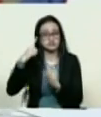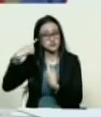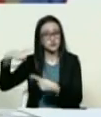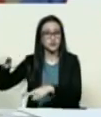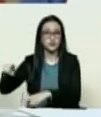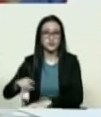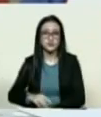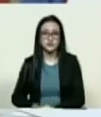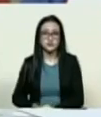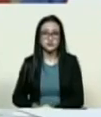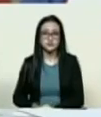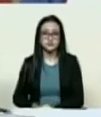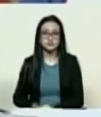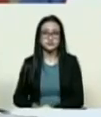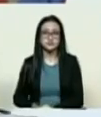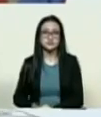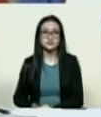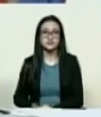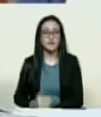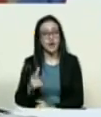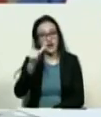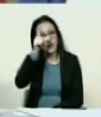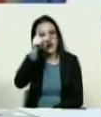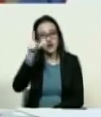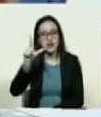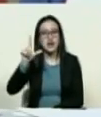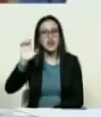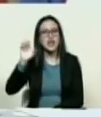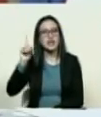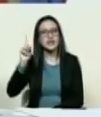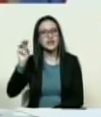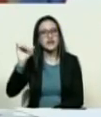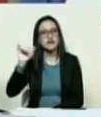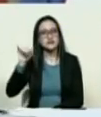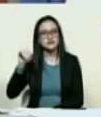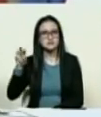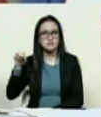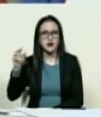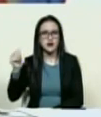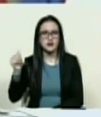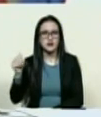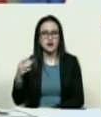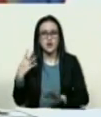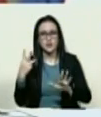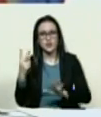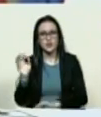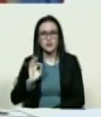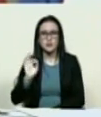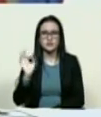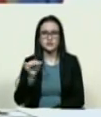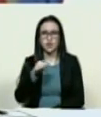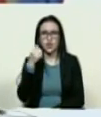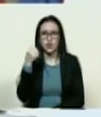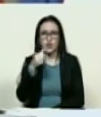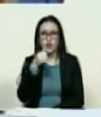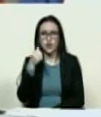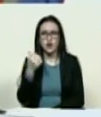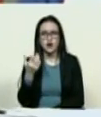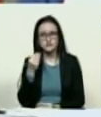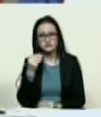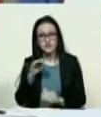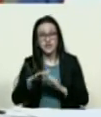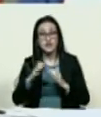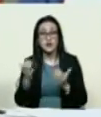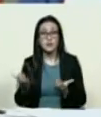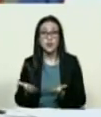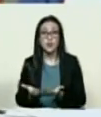verdad. Con respecto a Ledezma, Ledezma está mal informado, ¿vale? El 92% de la droga que se consume en el mundo, según la